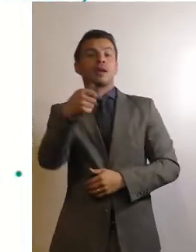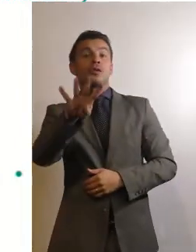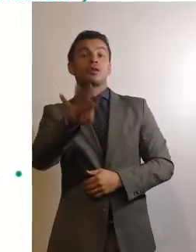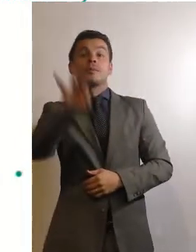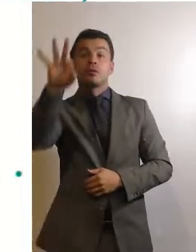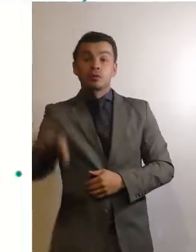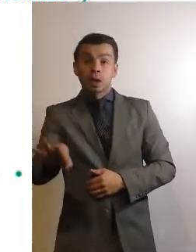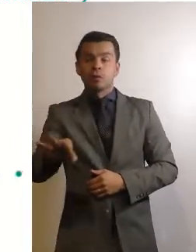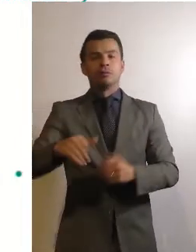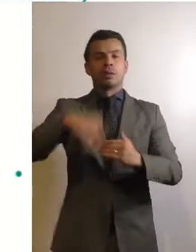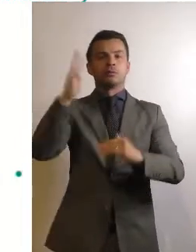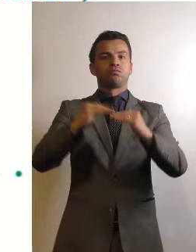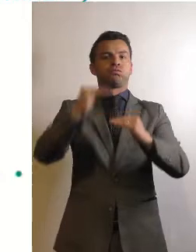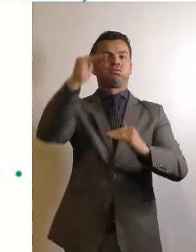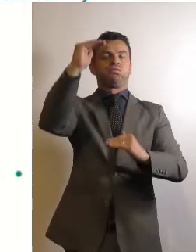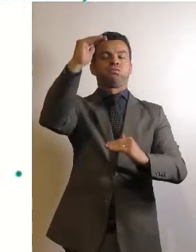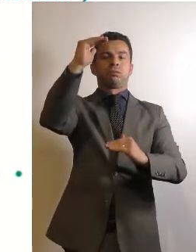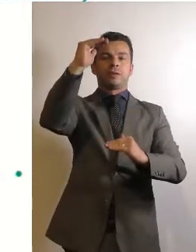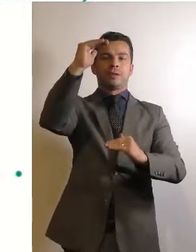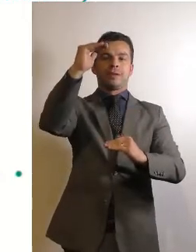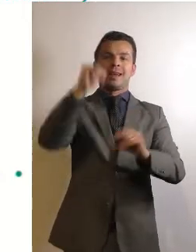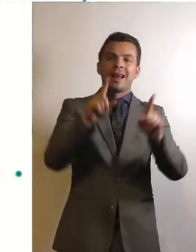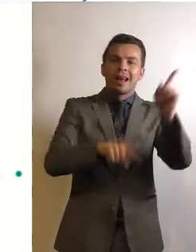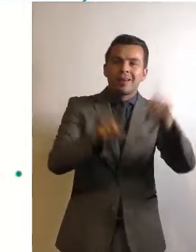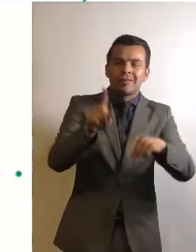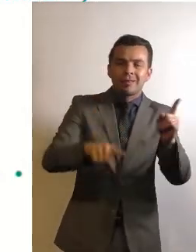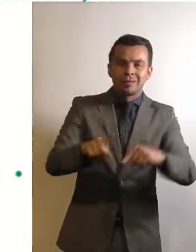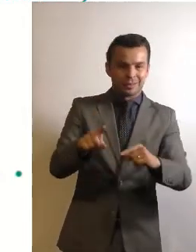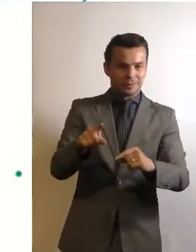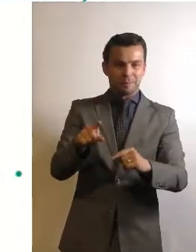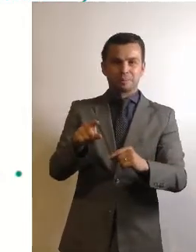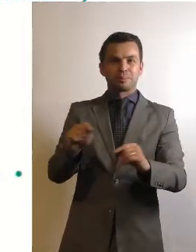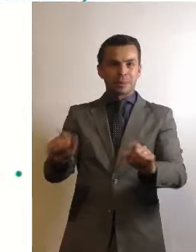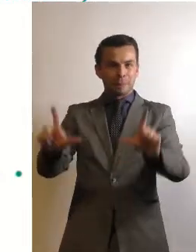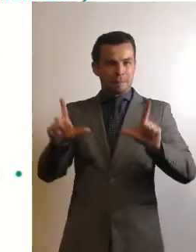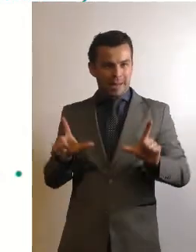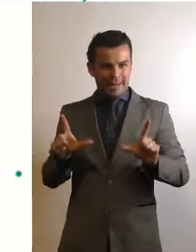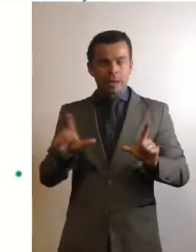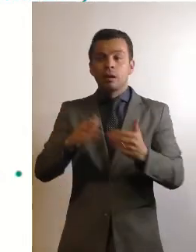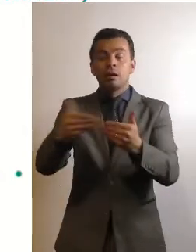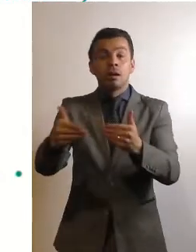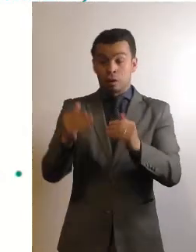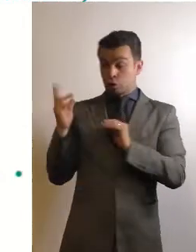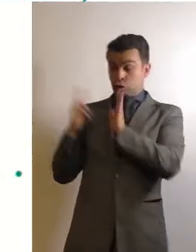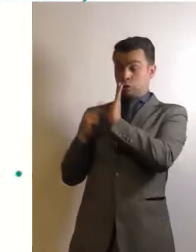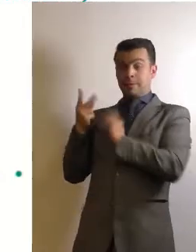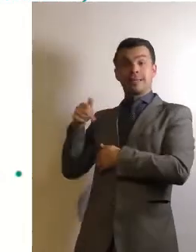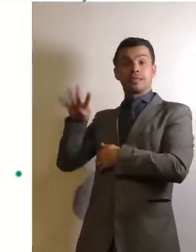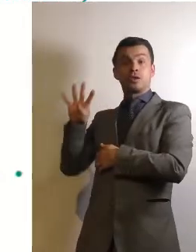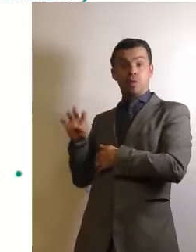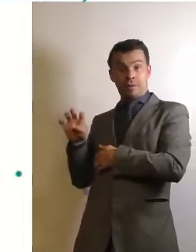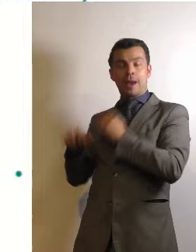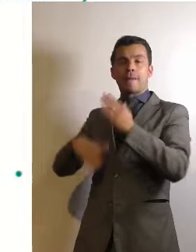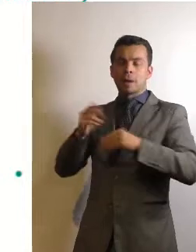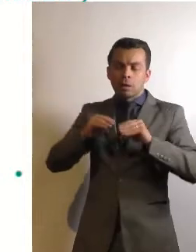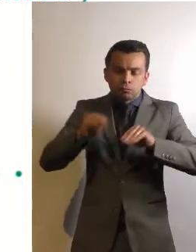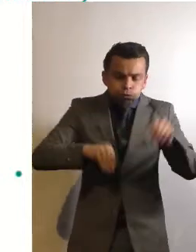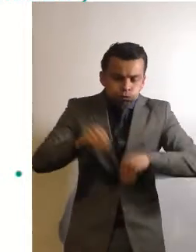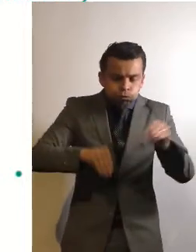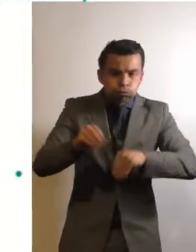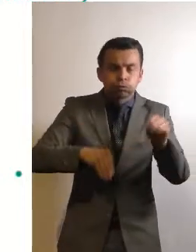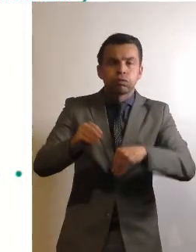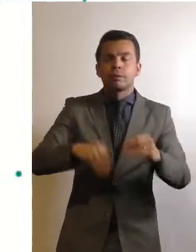de incremento en nuestros pregrados. Para el 2019 estructuramos nuestro postdoctorado de